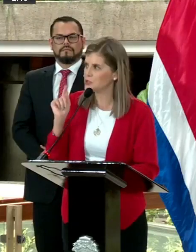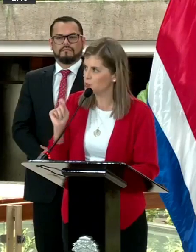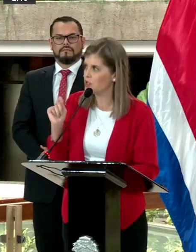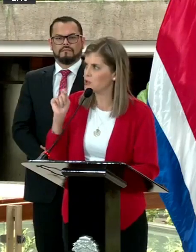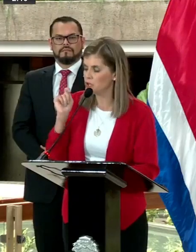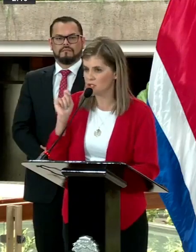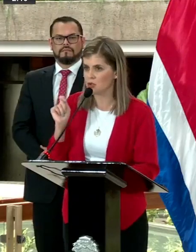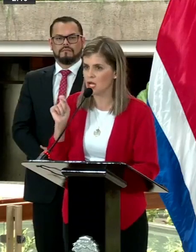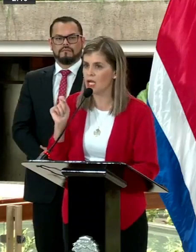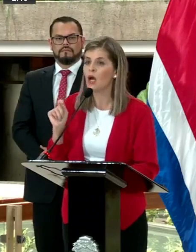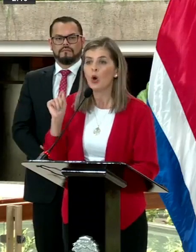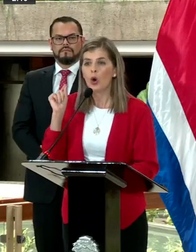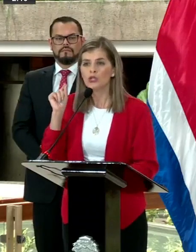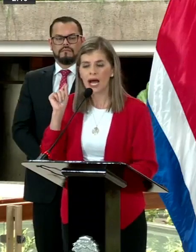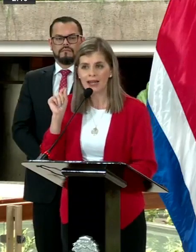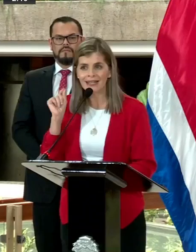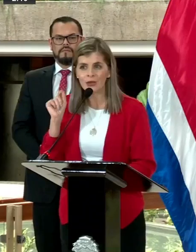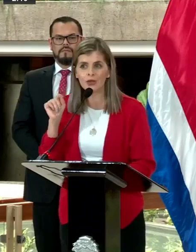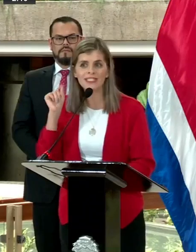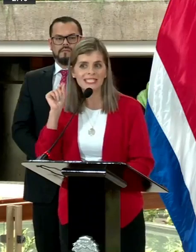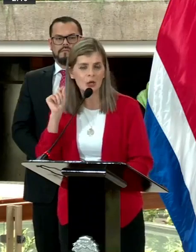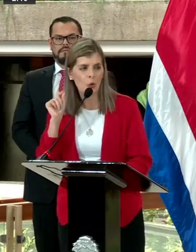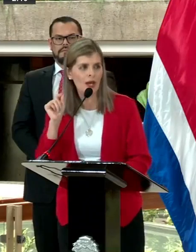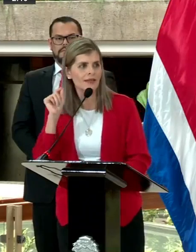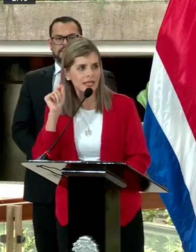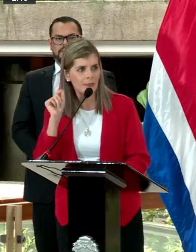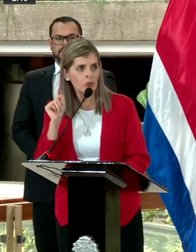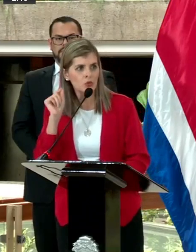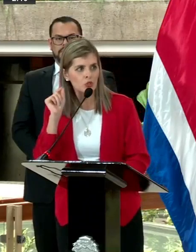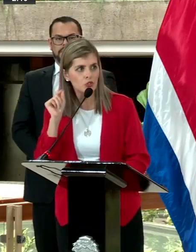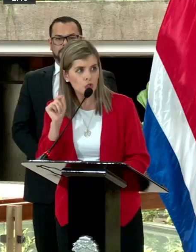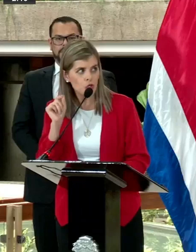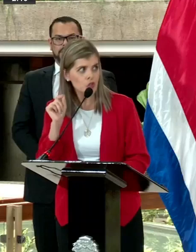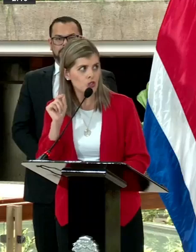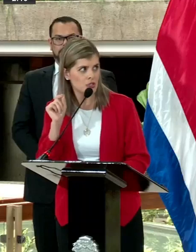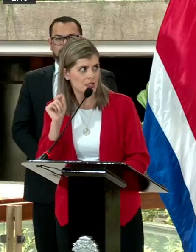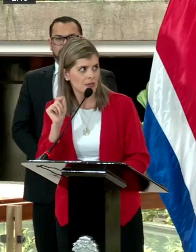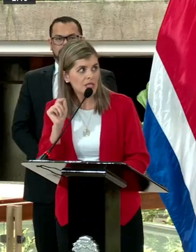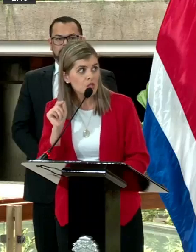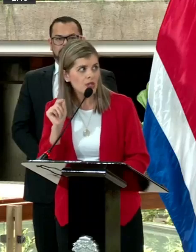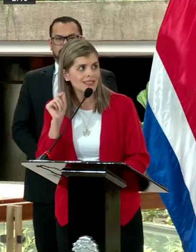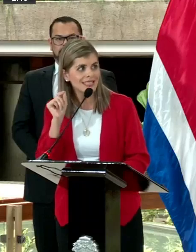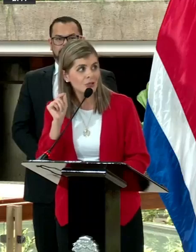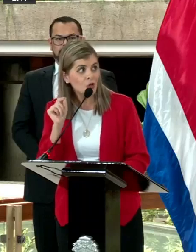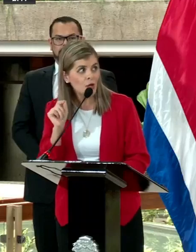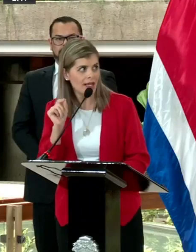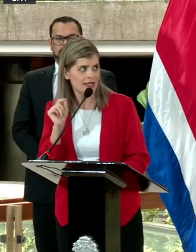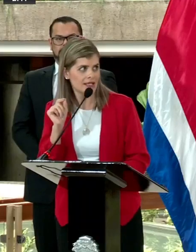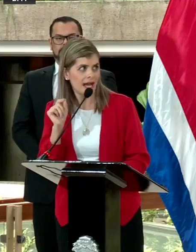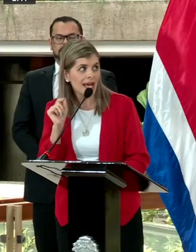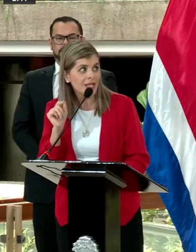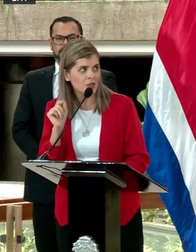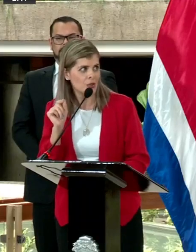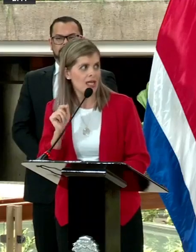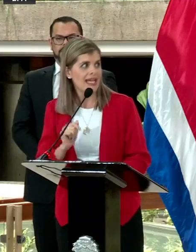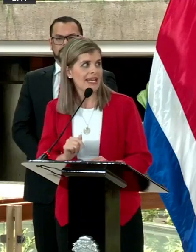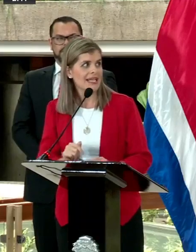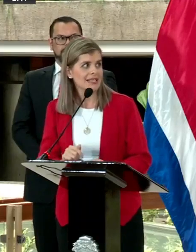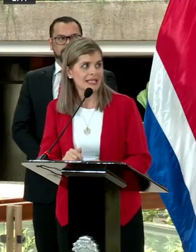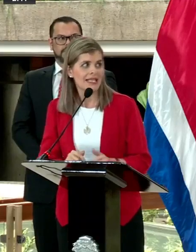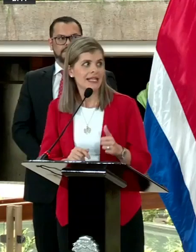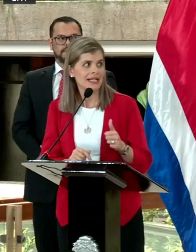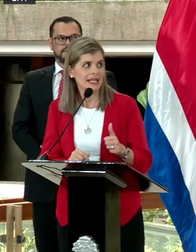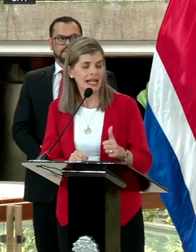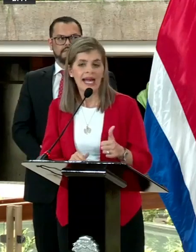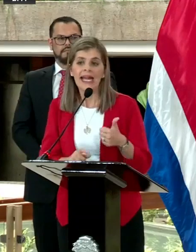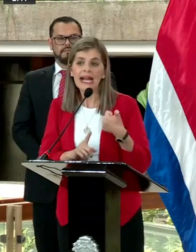del presupuesto nacional alrededor de 50.2 millones de dólares al año. ¿En